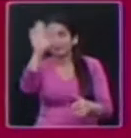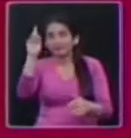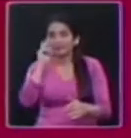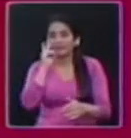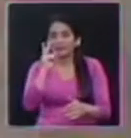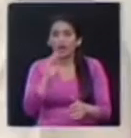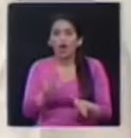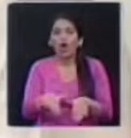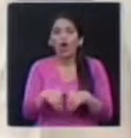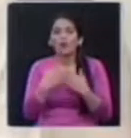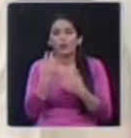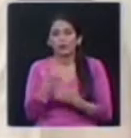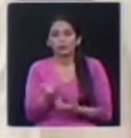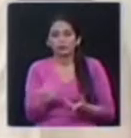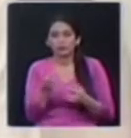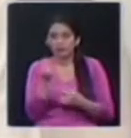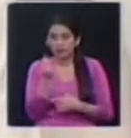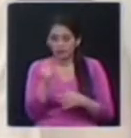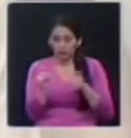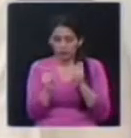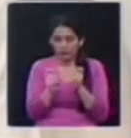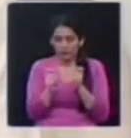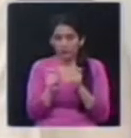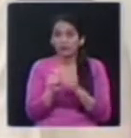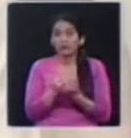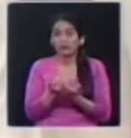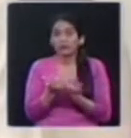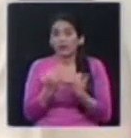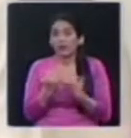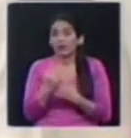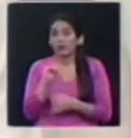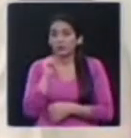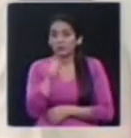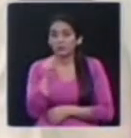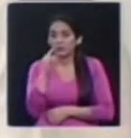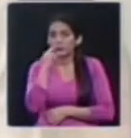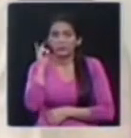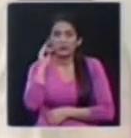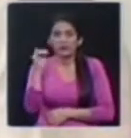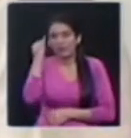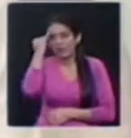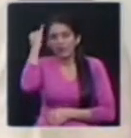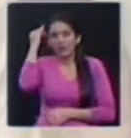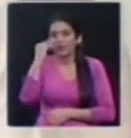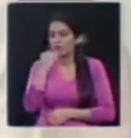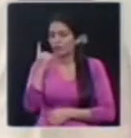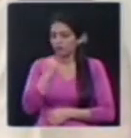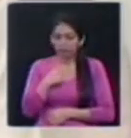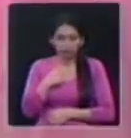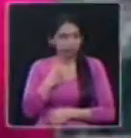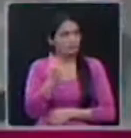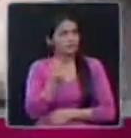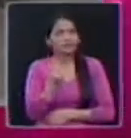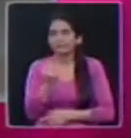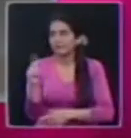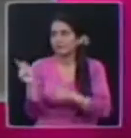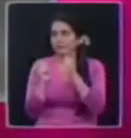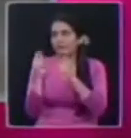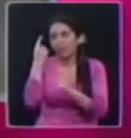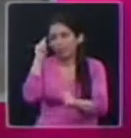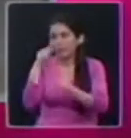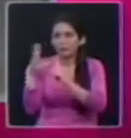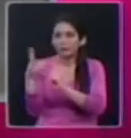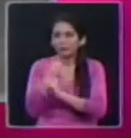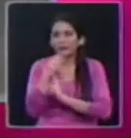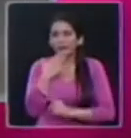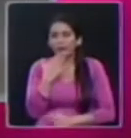los niños y los jóvenes tendrán que mostrar sus habilidades para contarnos cómo cumplir con sus metas financieras. Entonces,